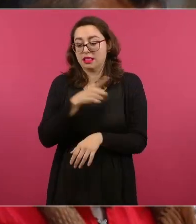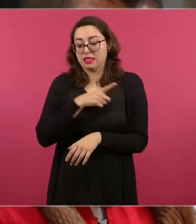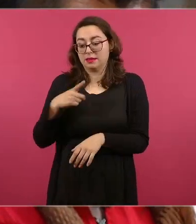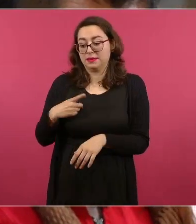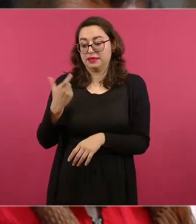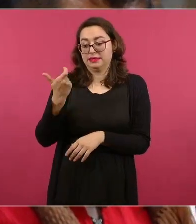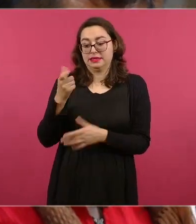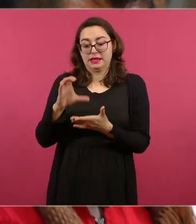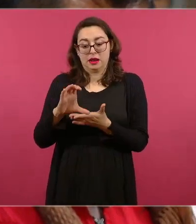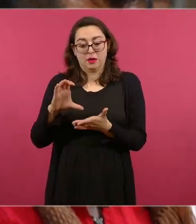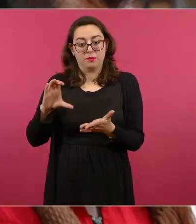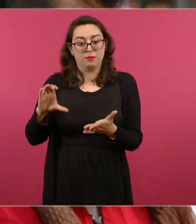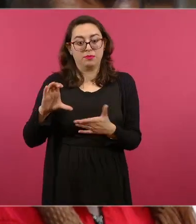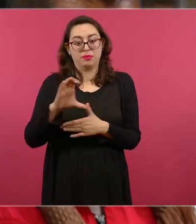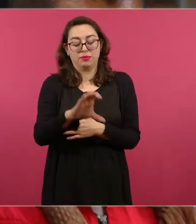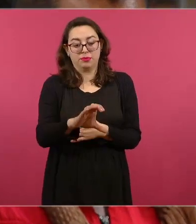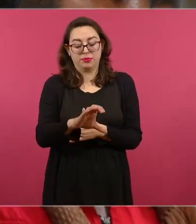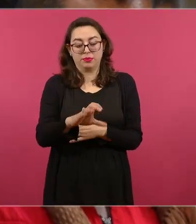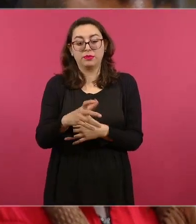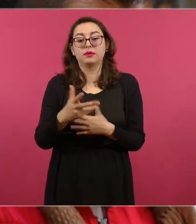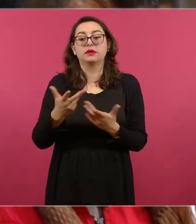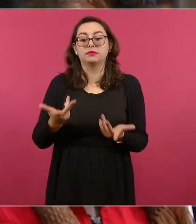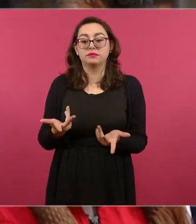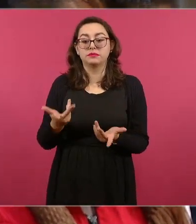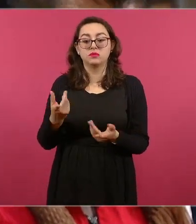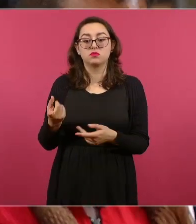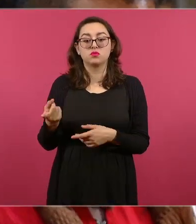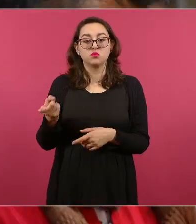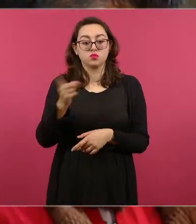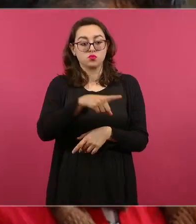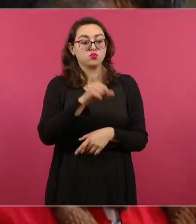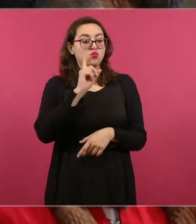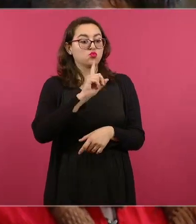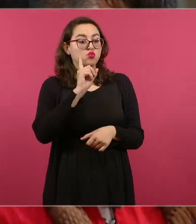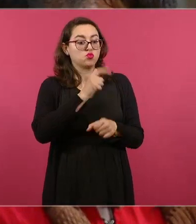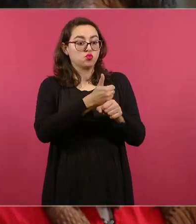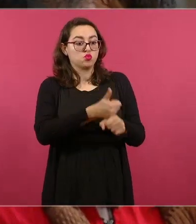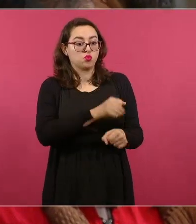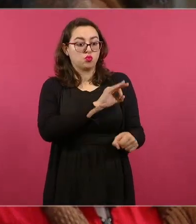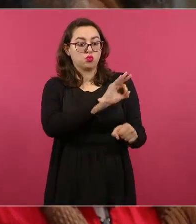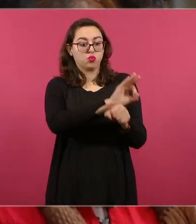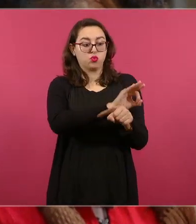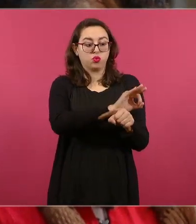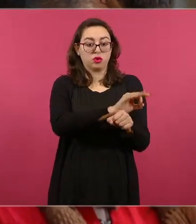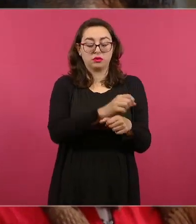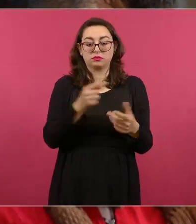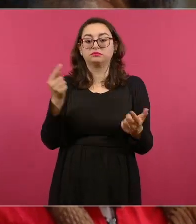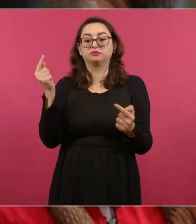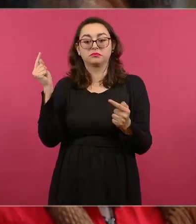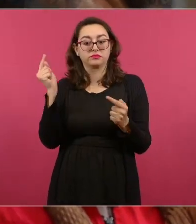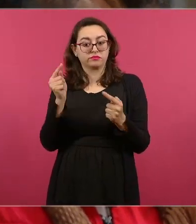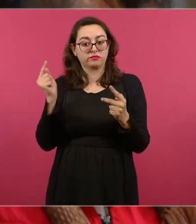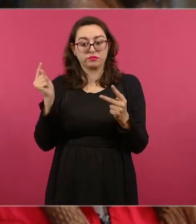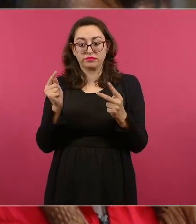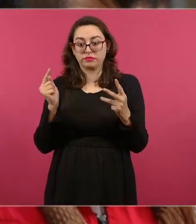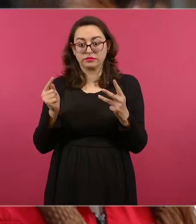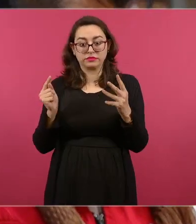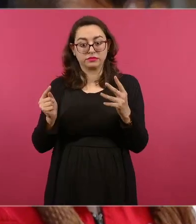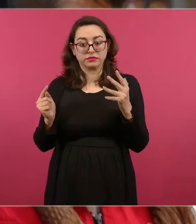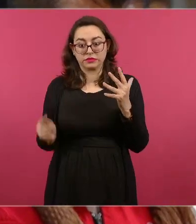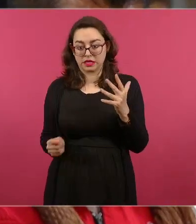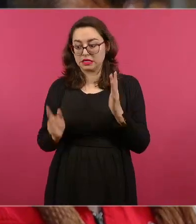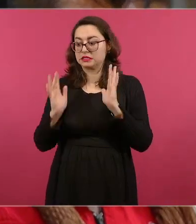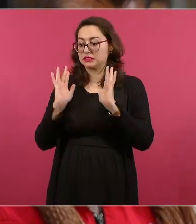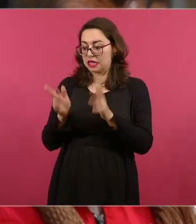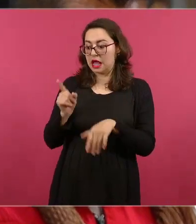económica y debido y protección solicitada a la víctima, por lo que después de cumplidos todos los requisitos de ley, le